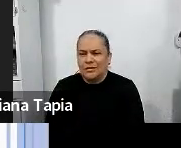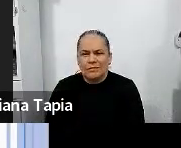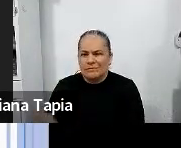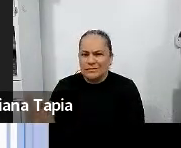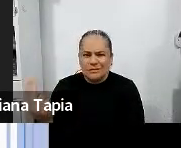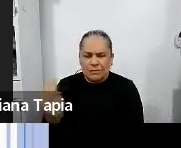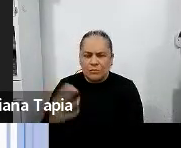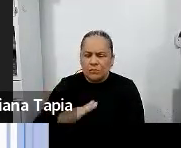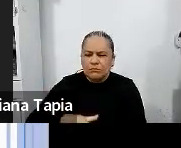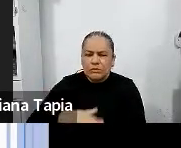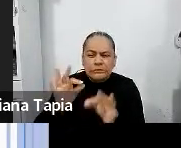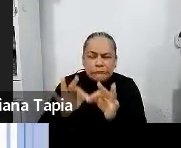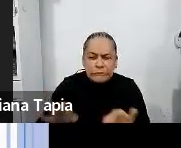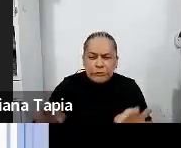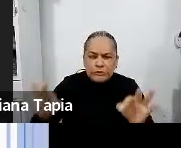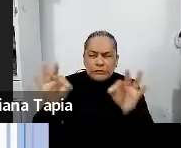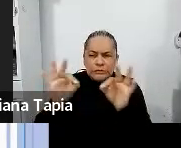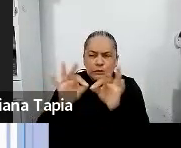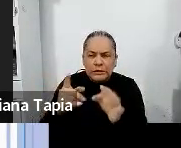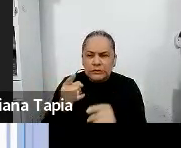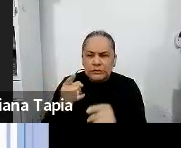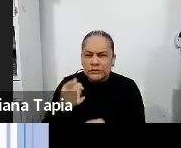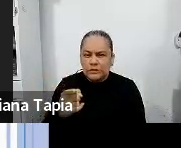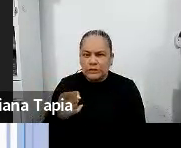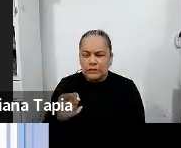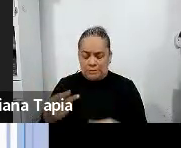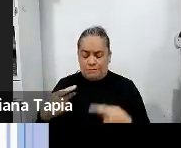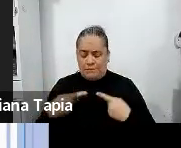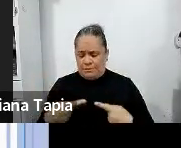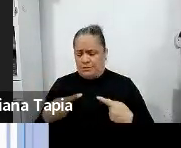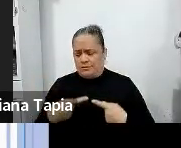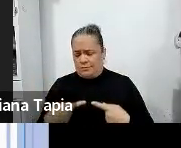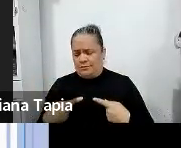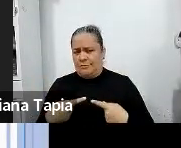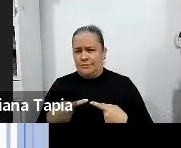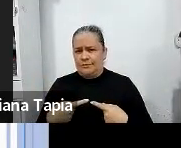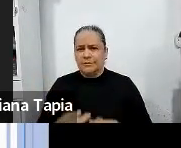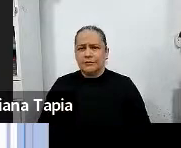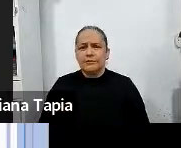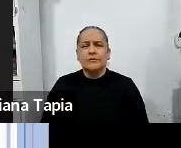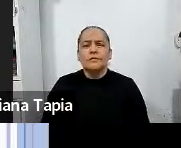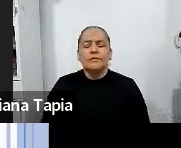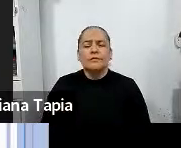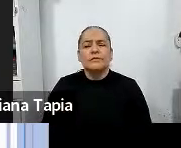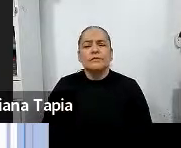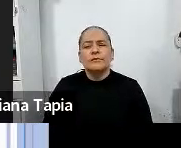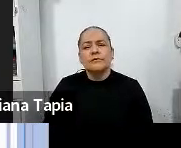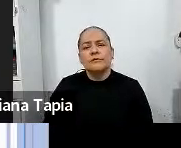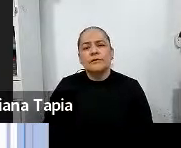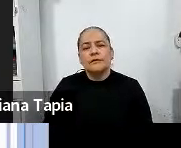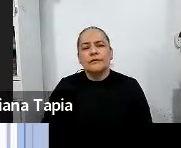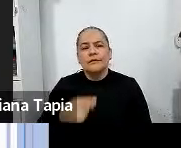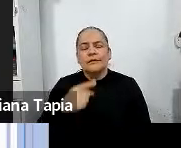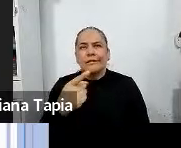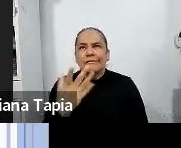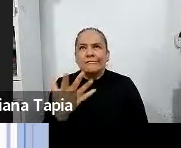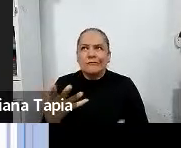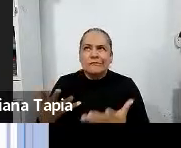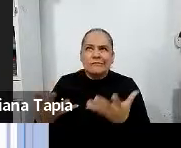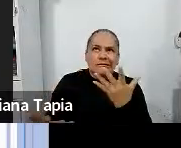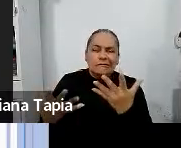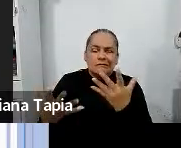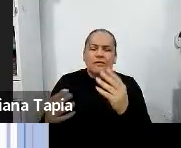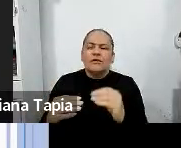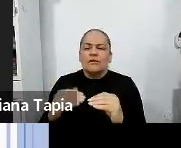en lo emocional. Es decir, el paciente, recordemos que lleva condiciones de vulnerabilidad. Cualquier situación que